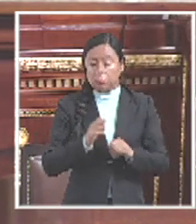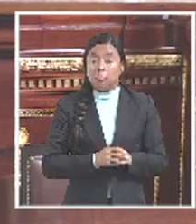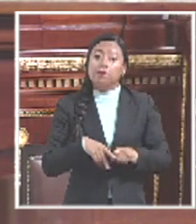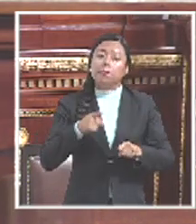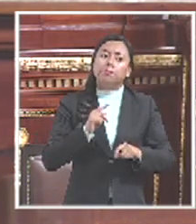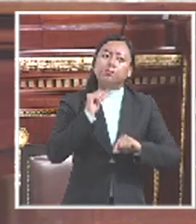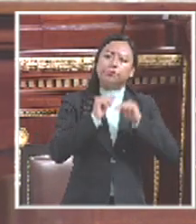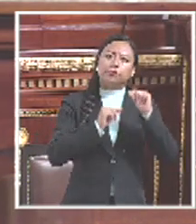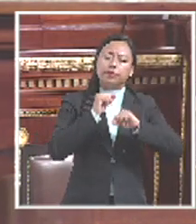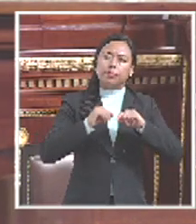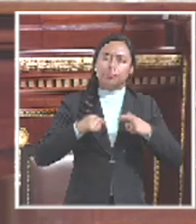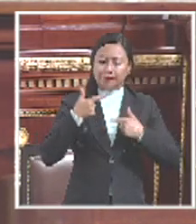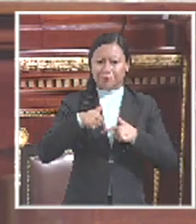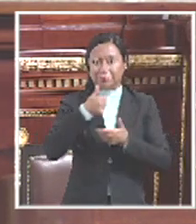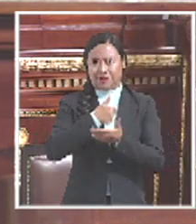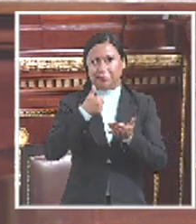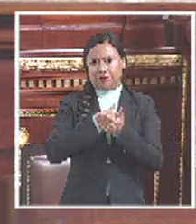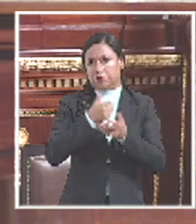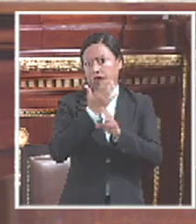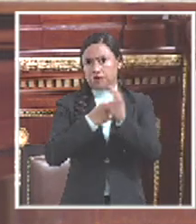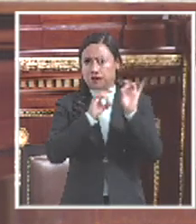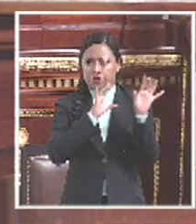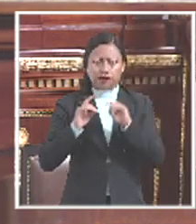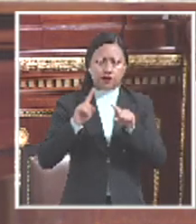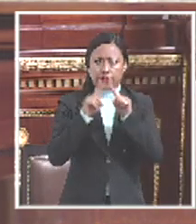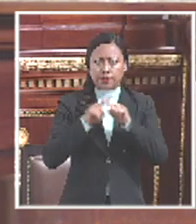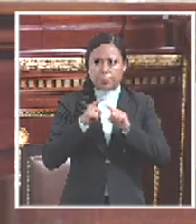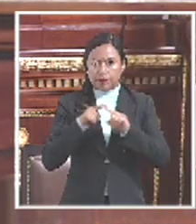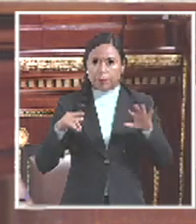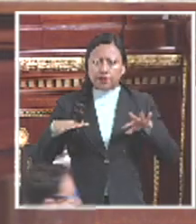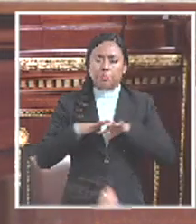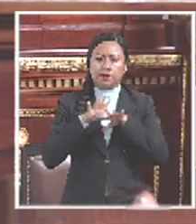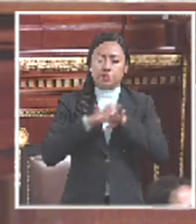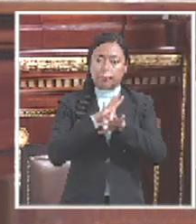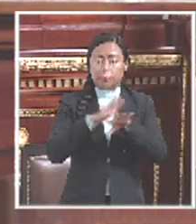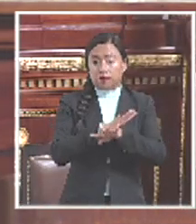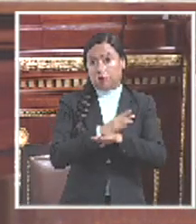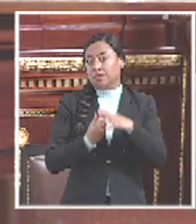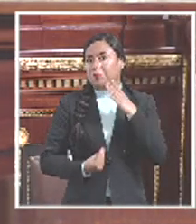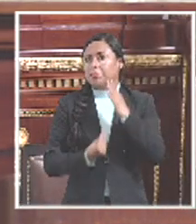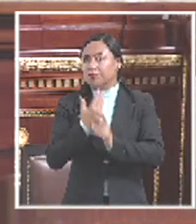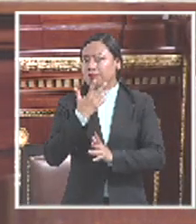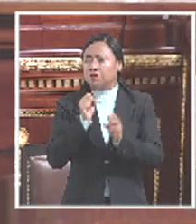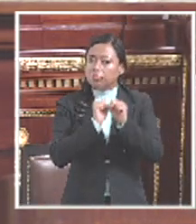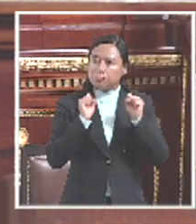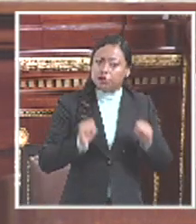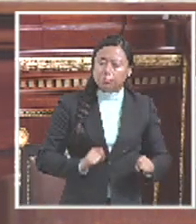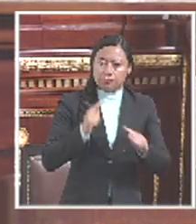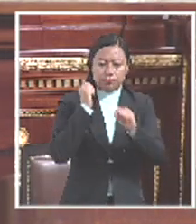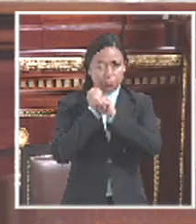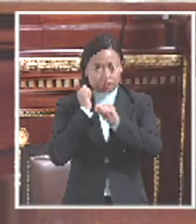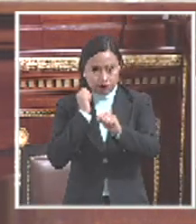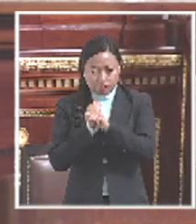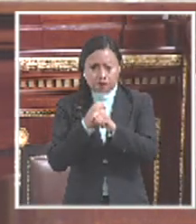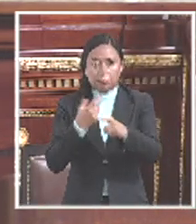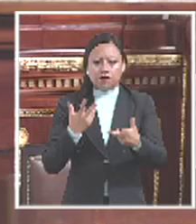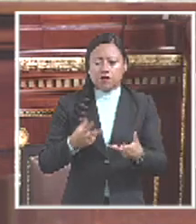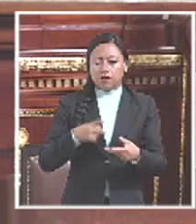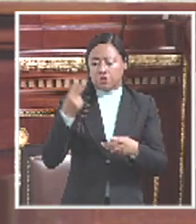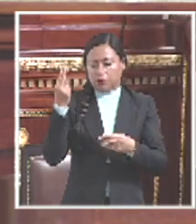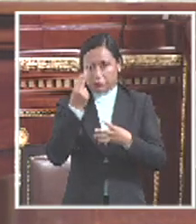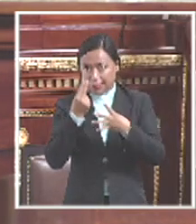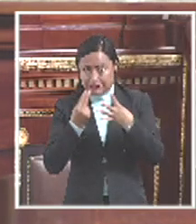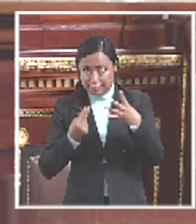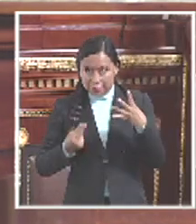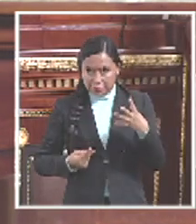cambiantes de la capital y con el crecimiento de la población y aparición de nuevos sistemas de transporte y estas necesidades